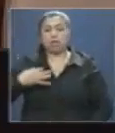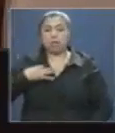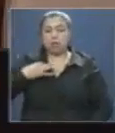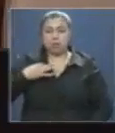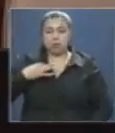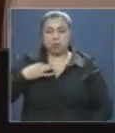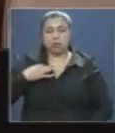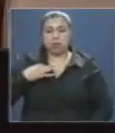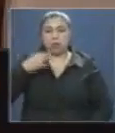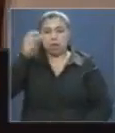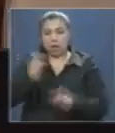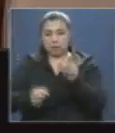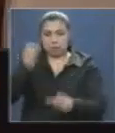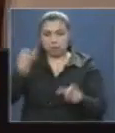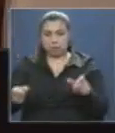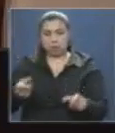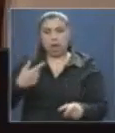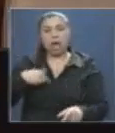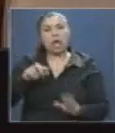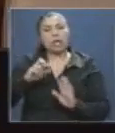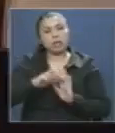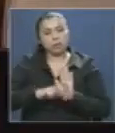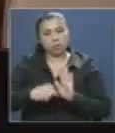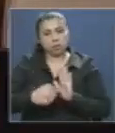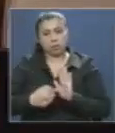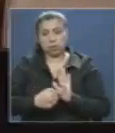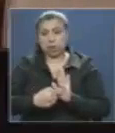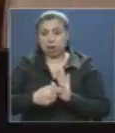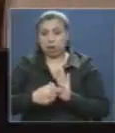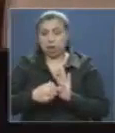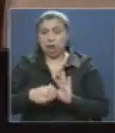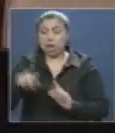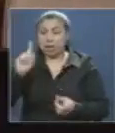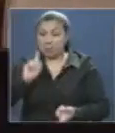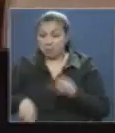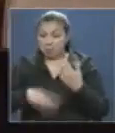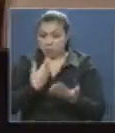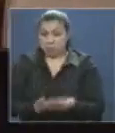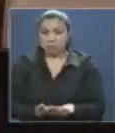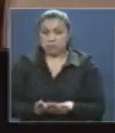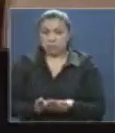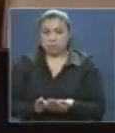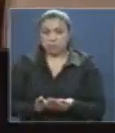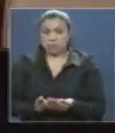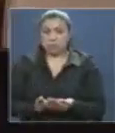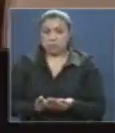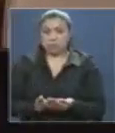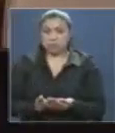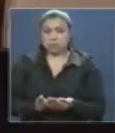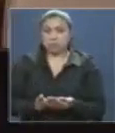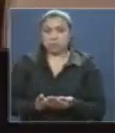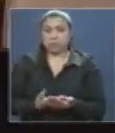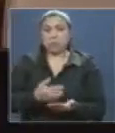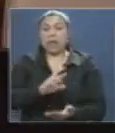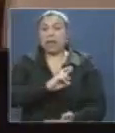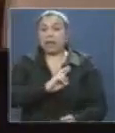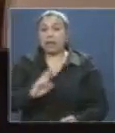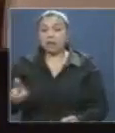individuos, entonces por supuesto que un proyecto que vaya en esta línea, que por primera vez en la